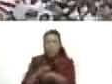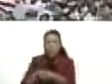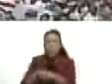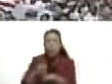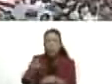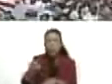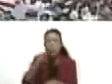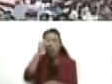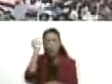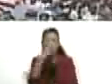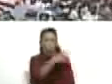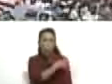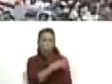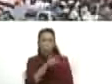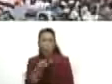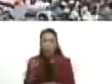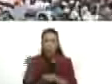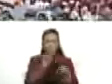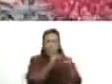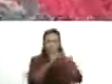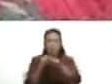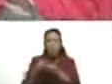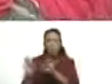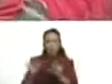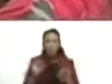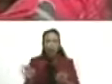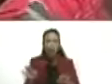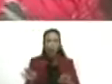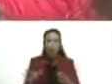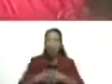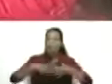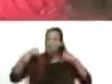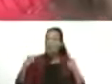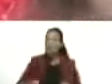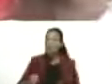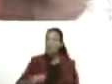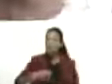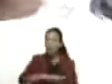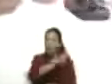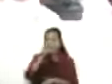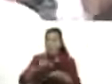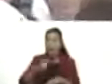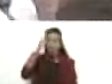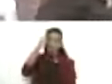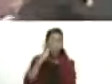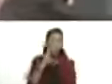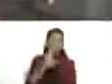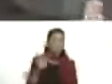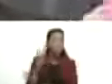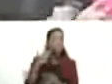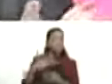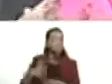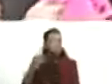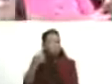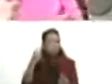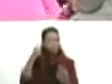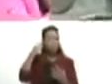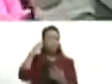Hernández Lares, generales y almirantes de la patria, Fuerza Armada Nacional Bolivariana.